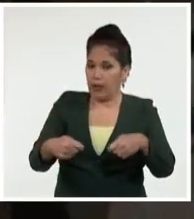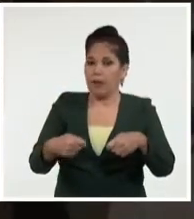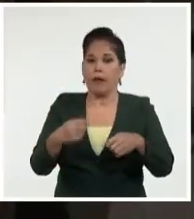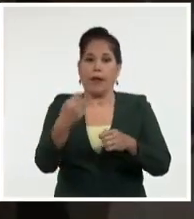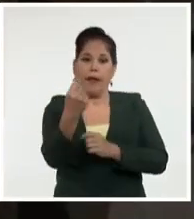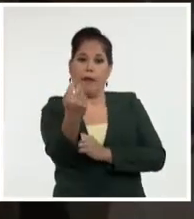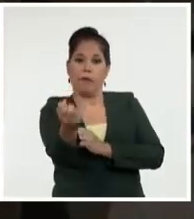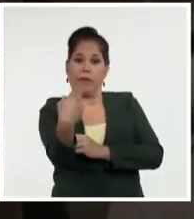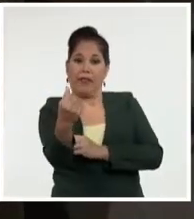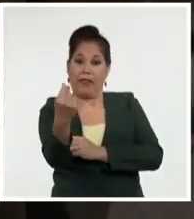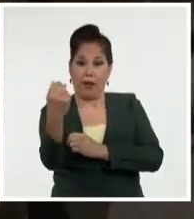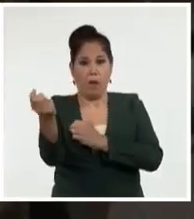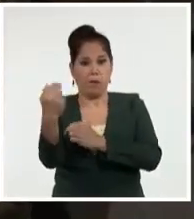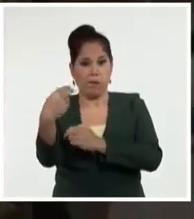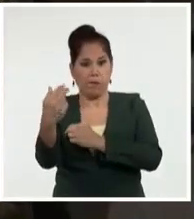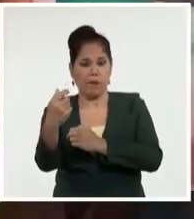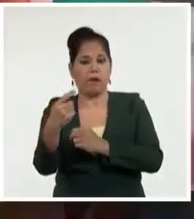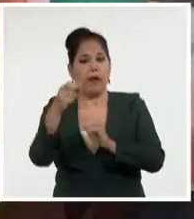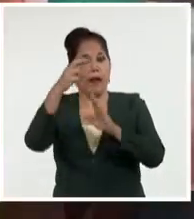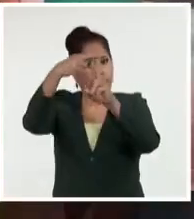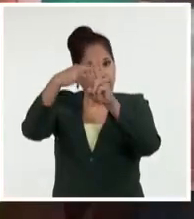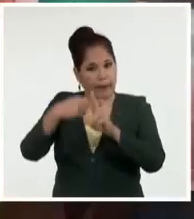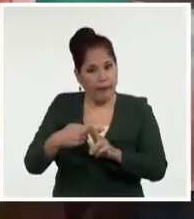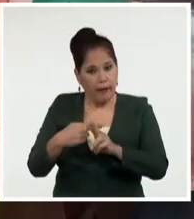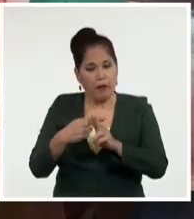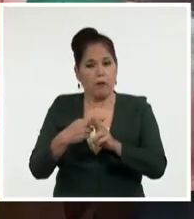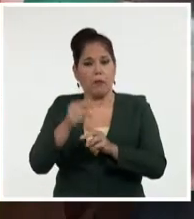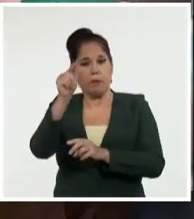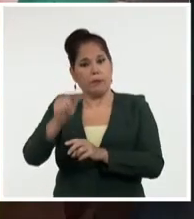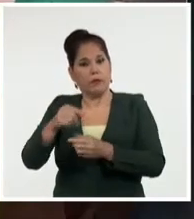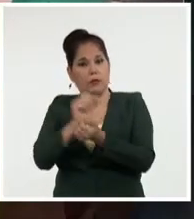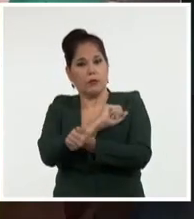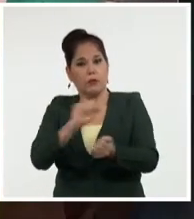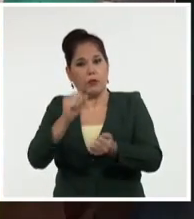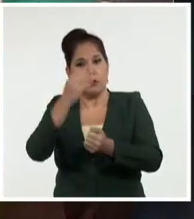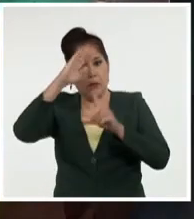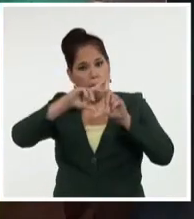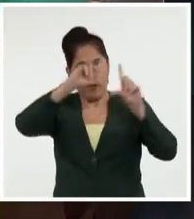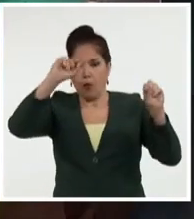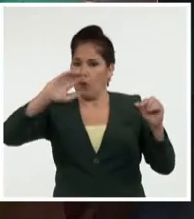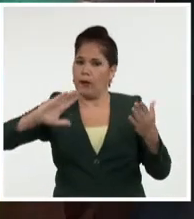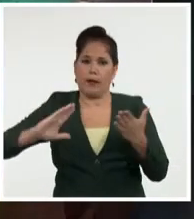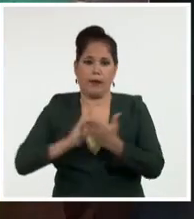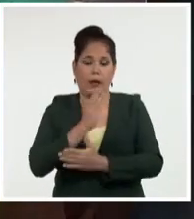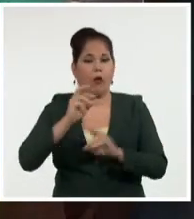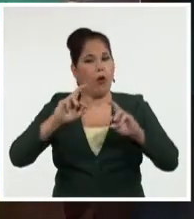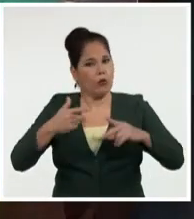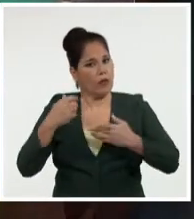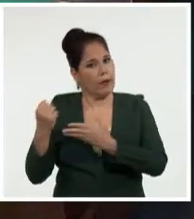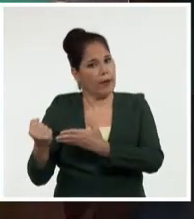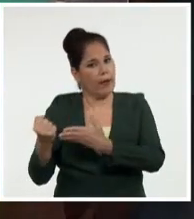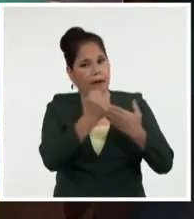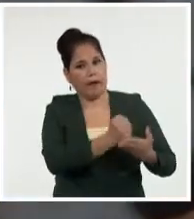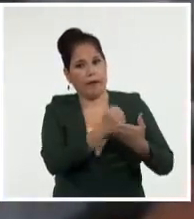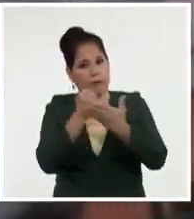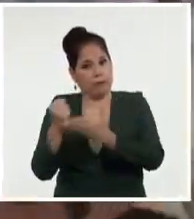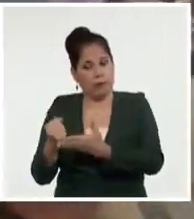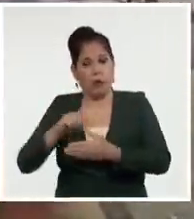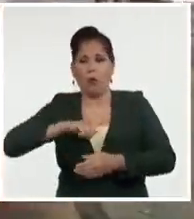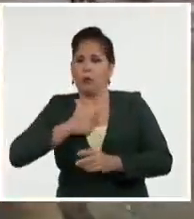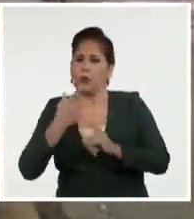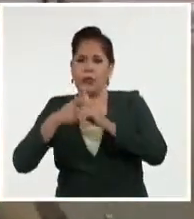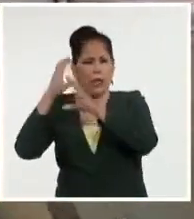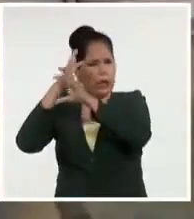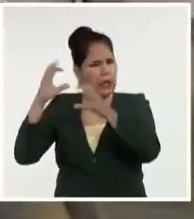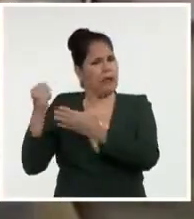remesas, que retire a Cuba de la lista de estados patrocinadores del terrorismo y que vuelva la cooperación científica y cultural entre